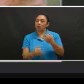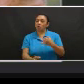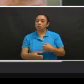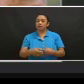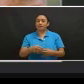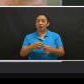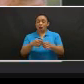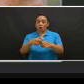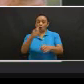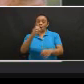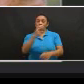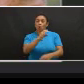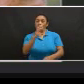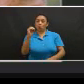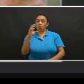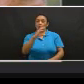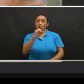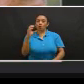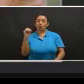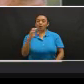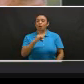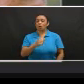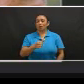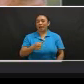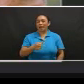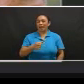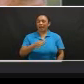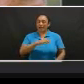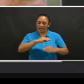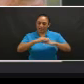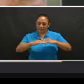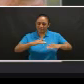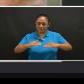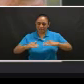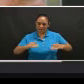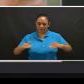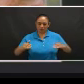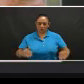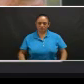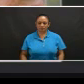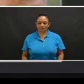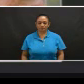Y si nos creemos la última Coca-Cola en el desierto, un camello nos va a tomar.